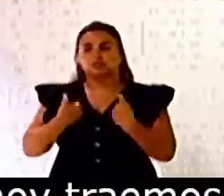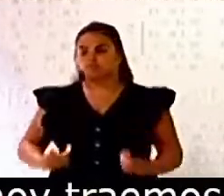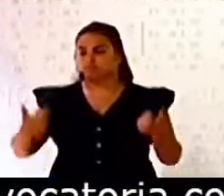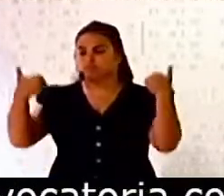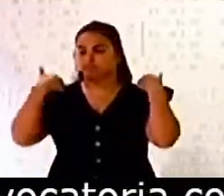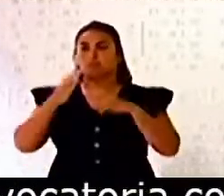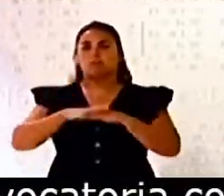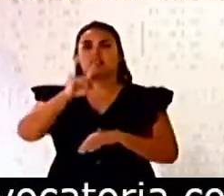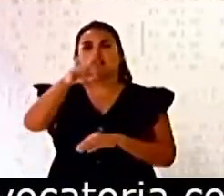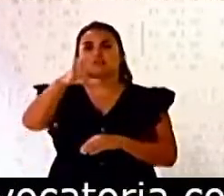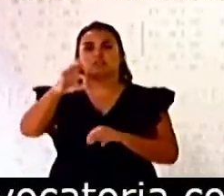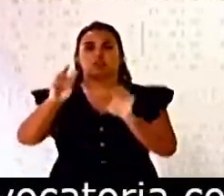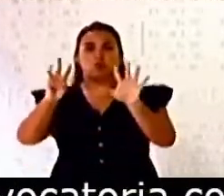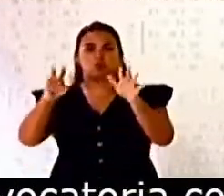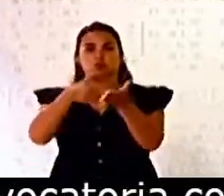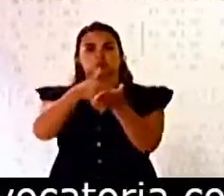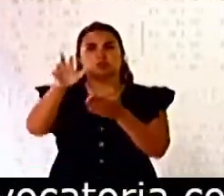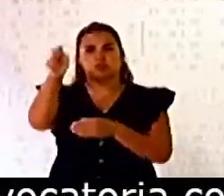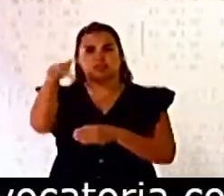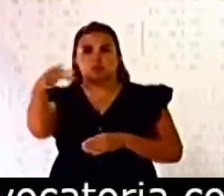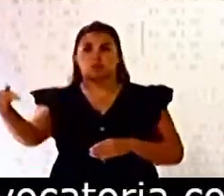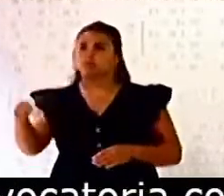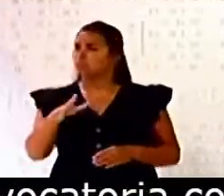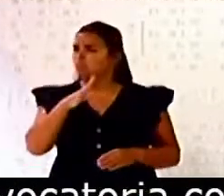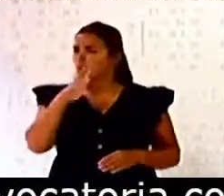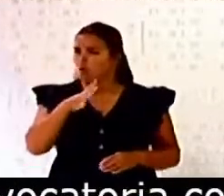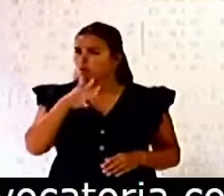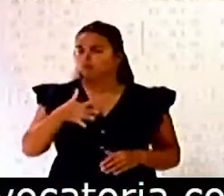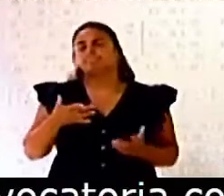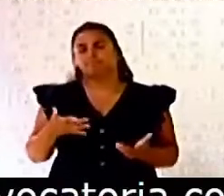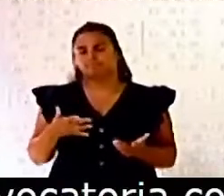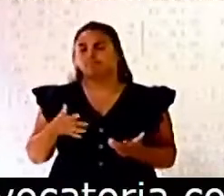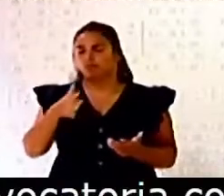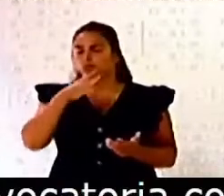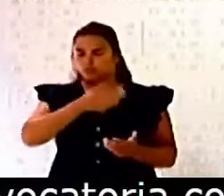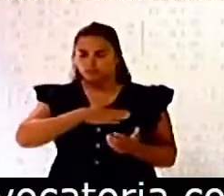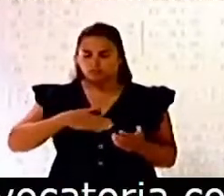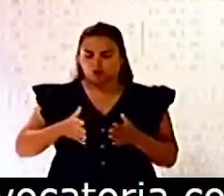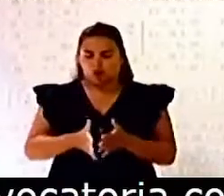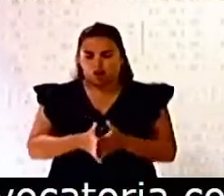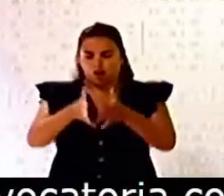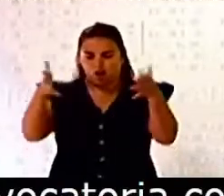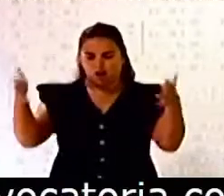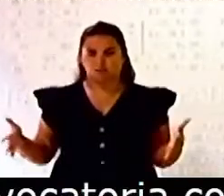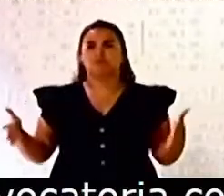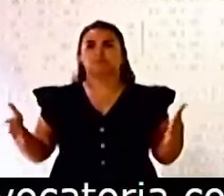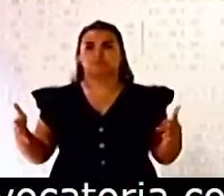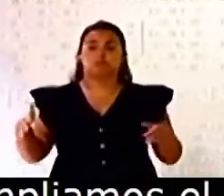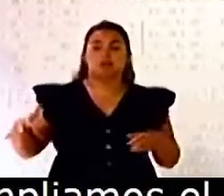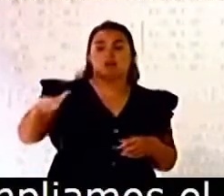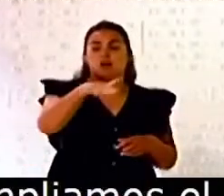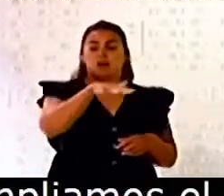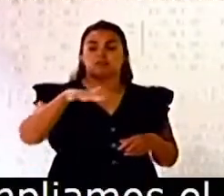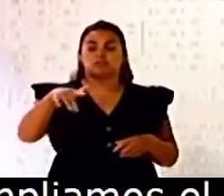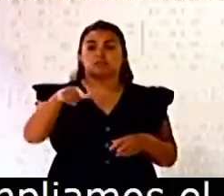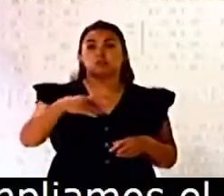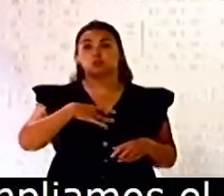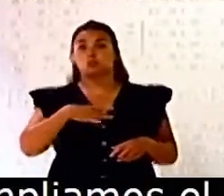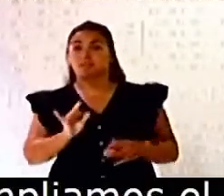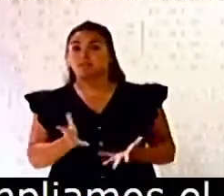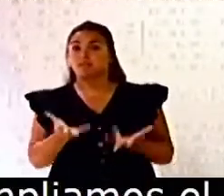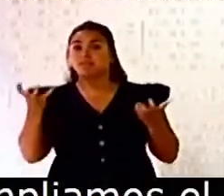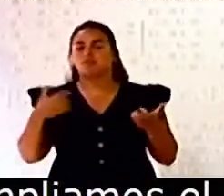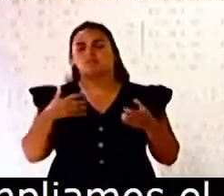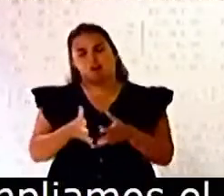esos 108 millones de euros. ¿Por qué? Porque ampliamos el ámbito de sus posibles